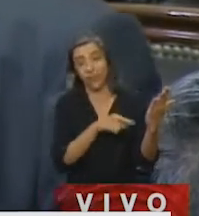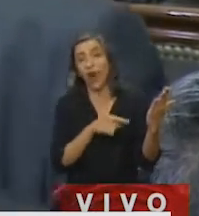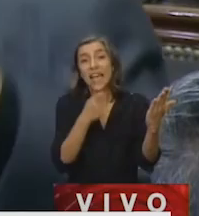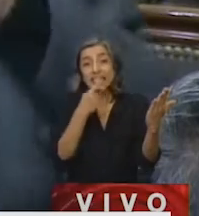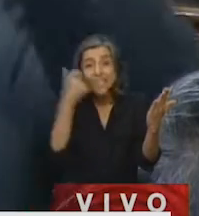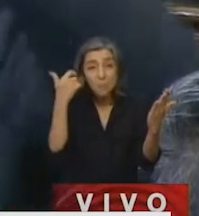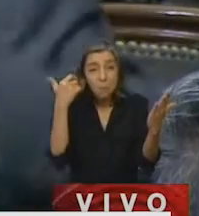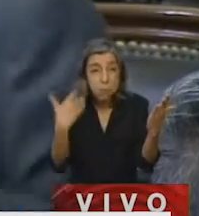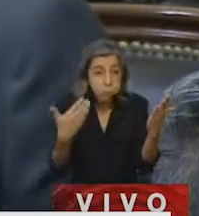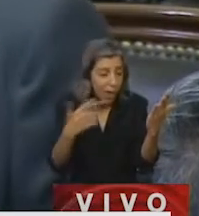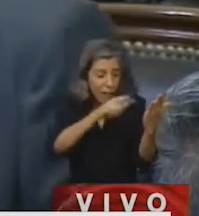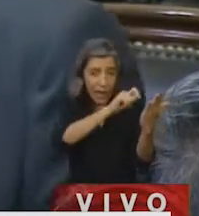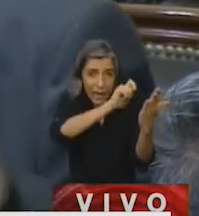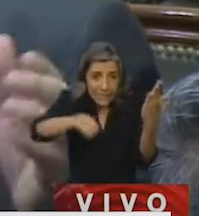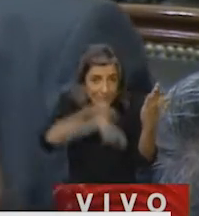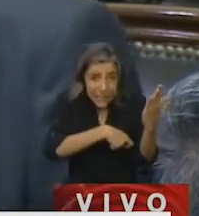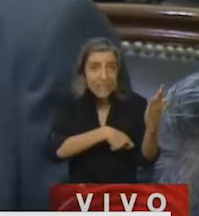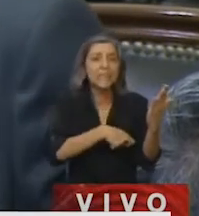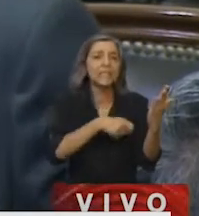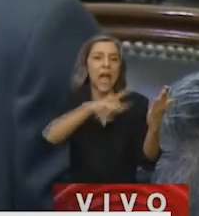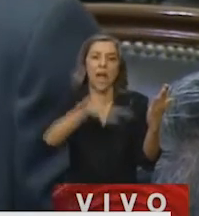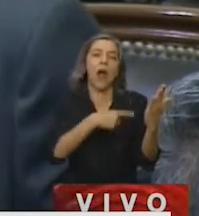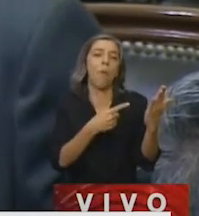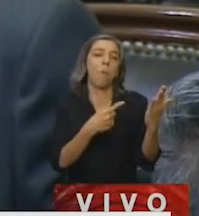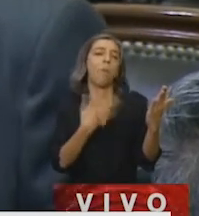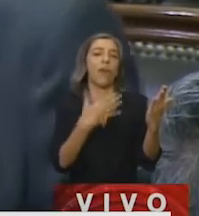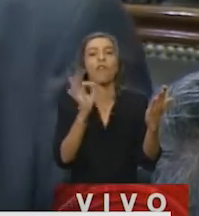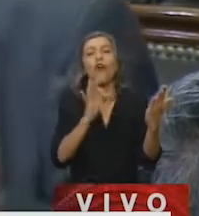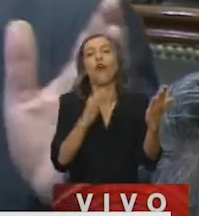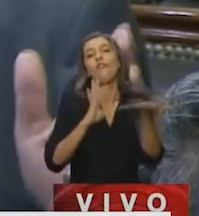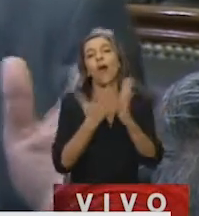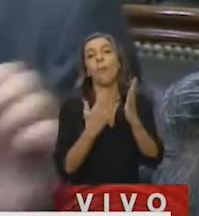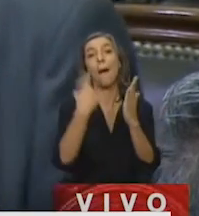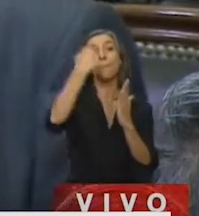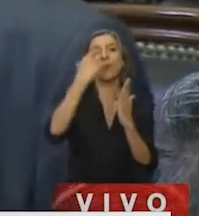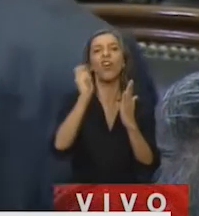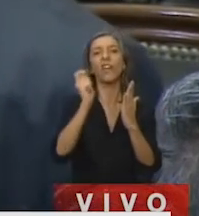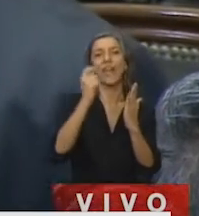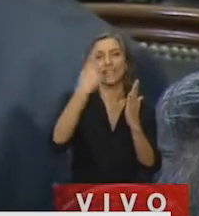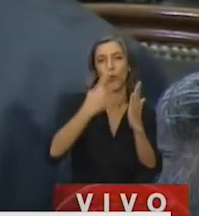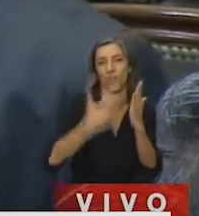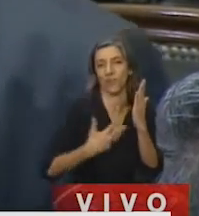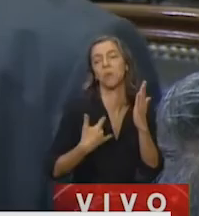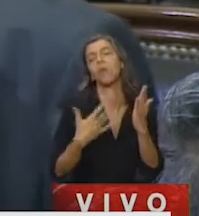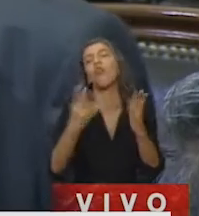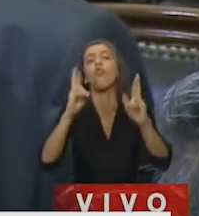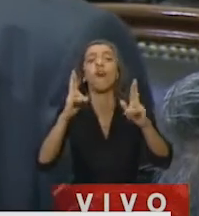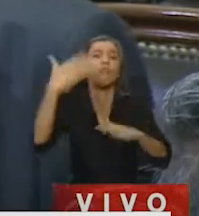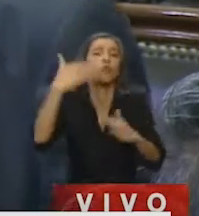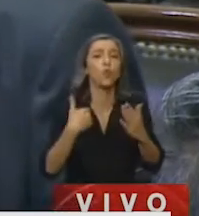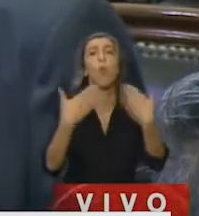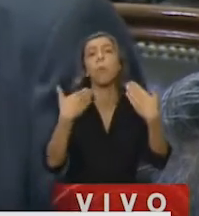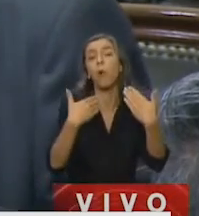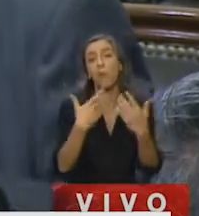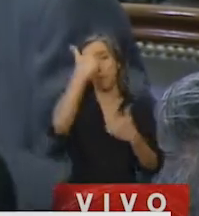tacharlo o pudiese ponerlo en un determinado orden, lo pondría en ese determinado orden. Pero bueno, alguna vez también tendremos esa